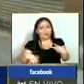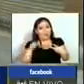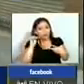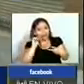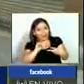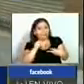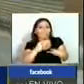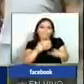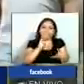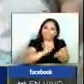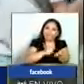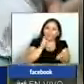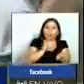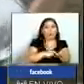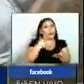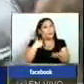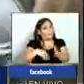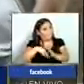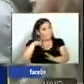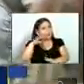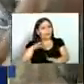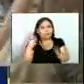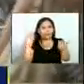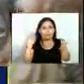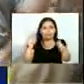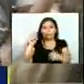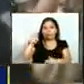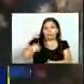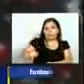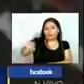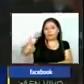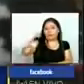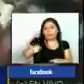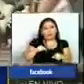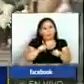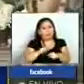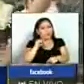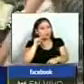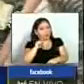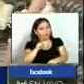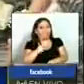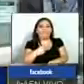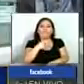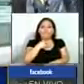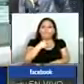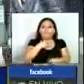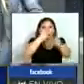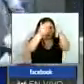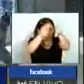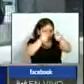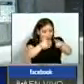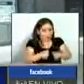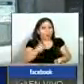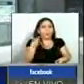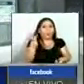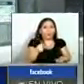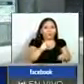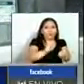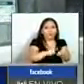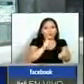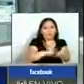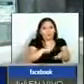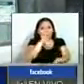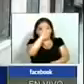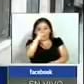Que muestran Una deuda Más marcada Con respecto Al año anterior Pero destaca Que es difícil Calcular un rango De déficit Tanto para estas